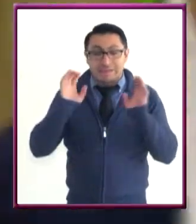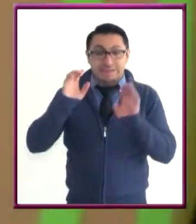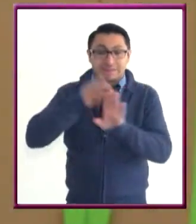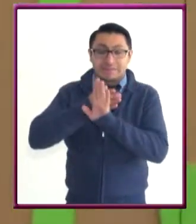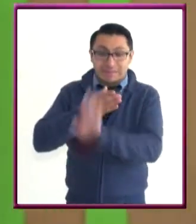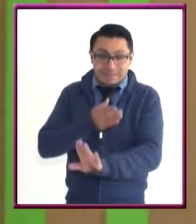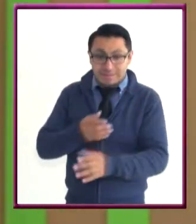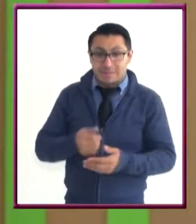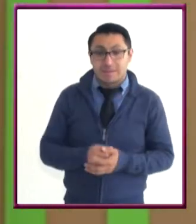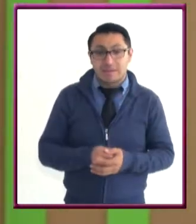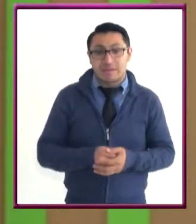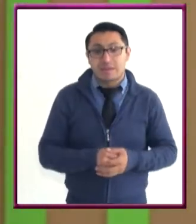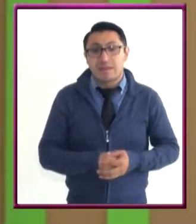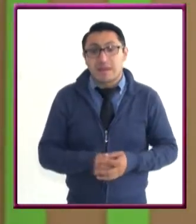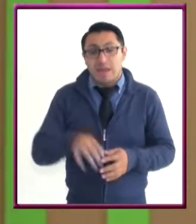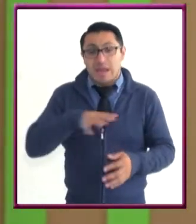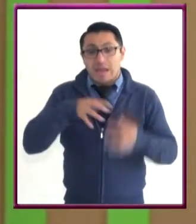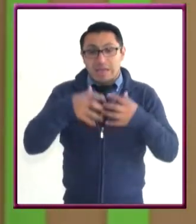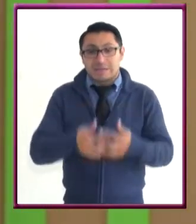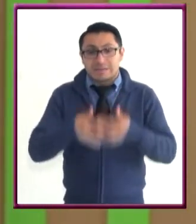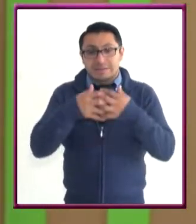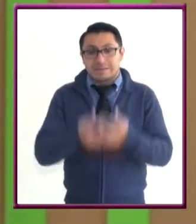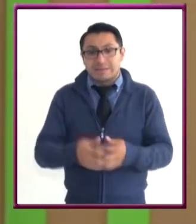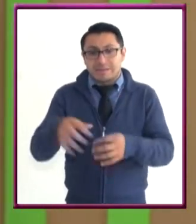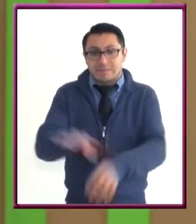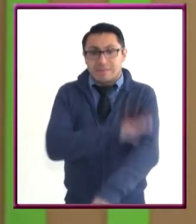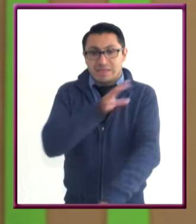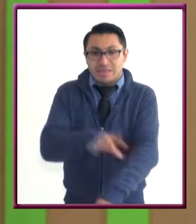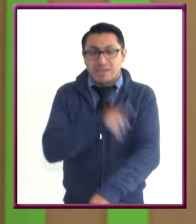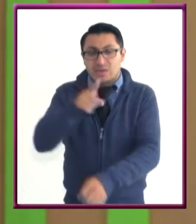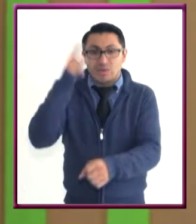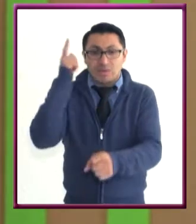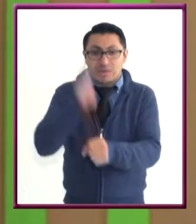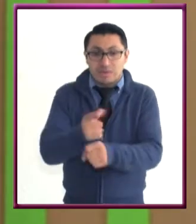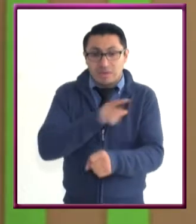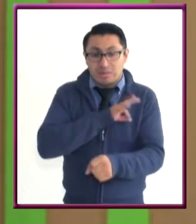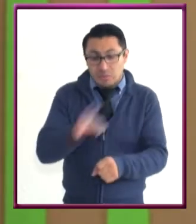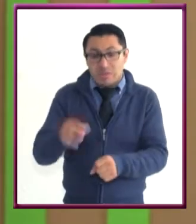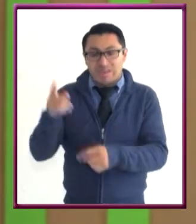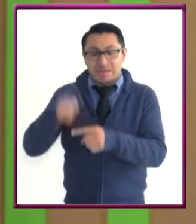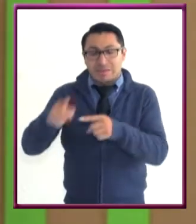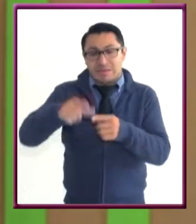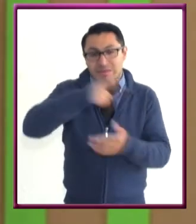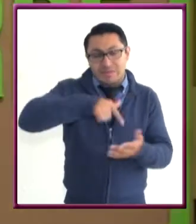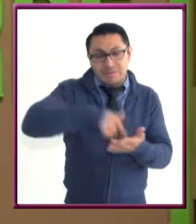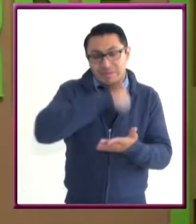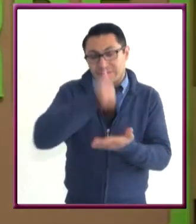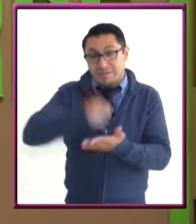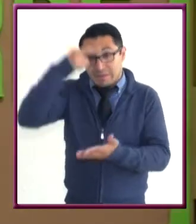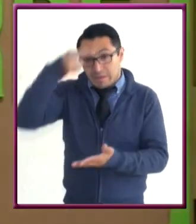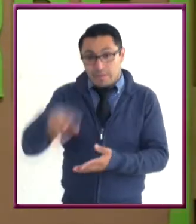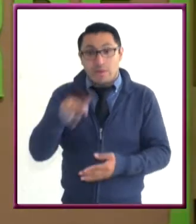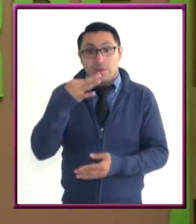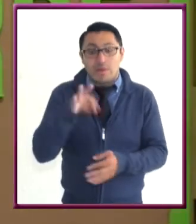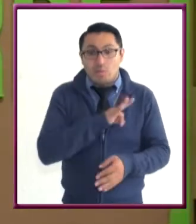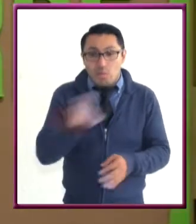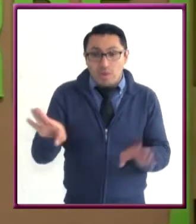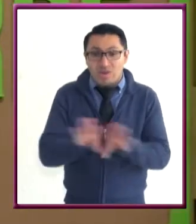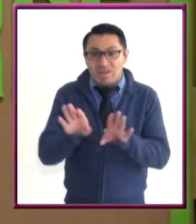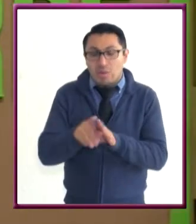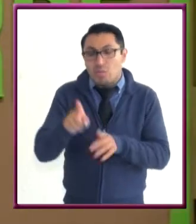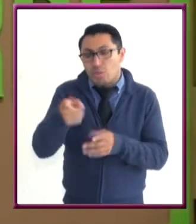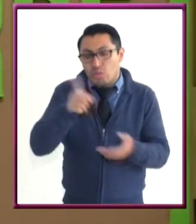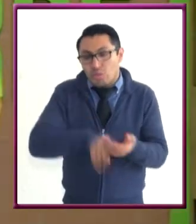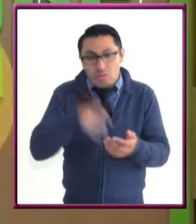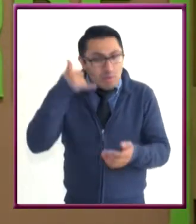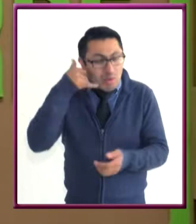invernadero. Econduce es un sistema de scooters eléctricas que puedes encontrar en varios puntos de la Ciudad de México y además manejarlo todo